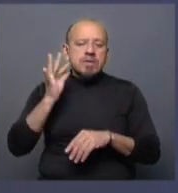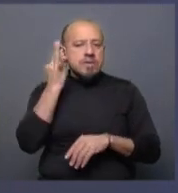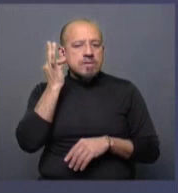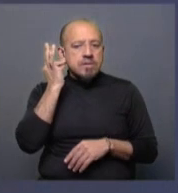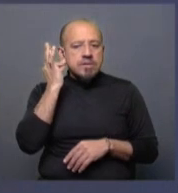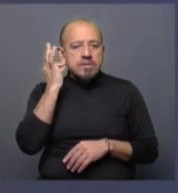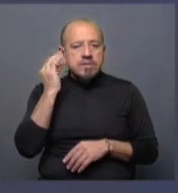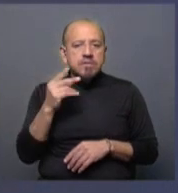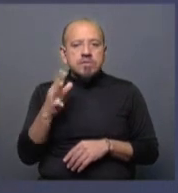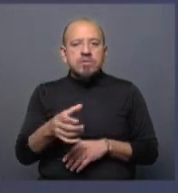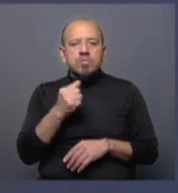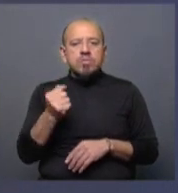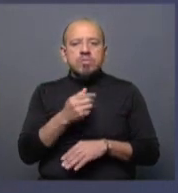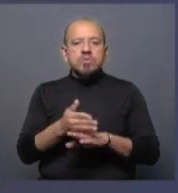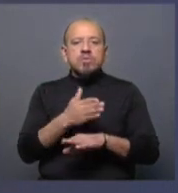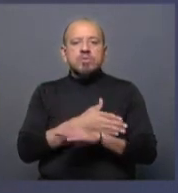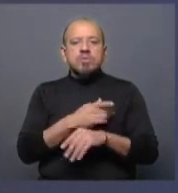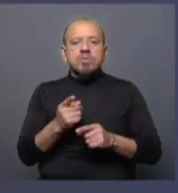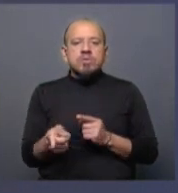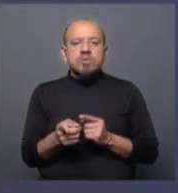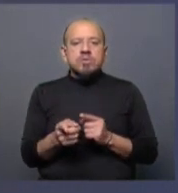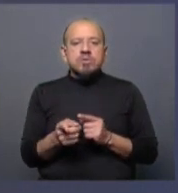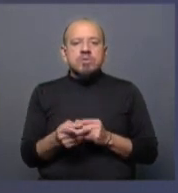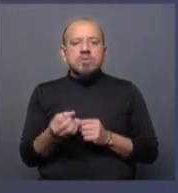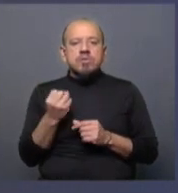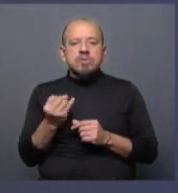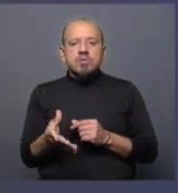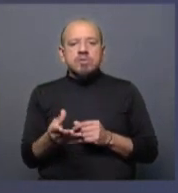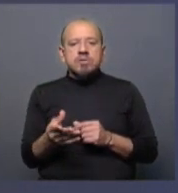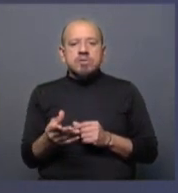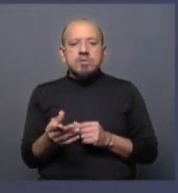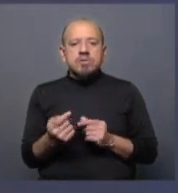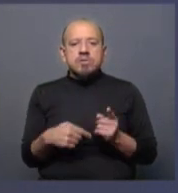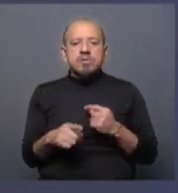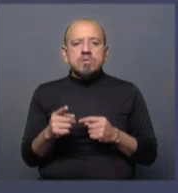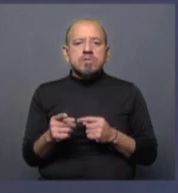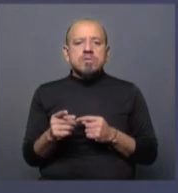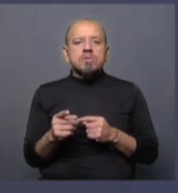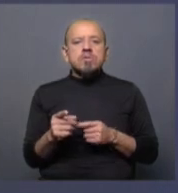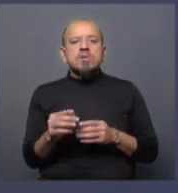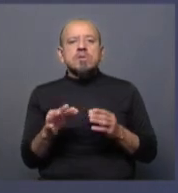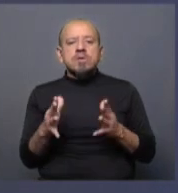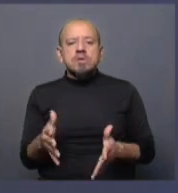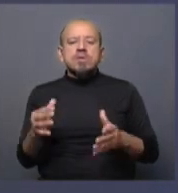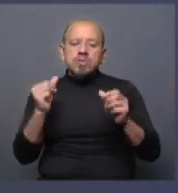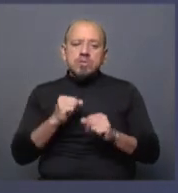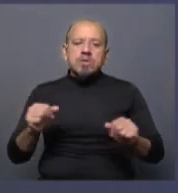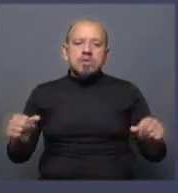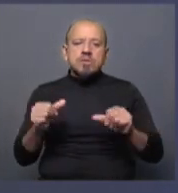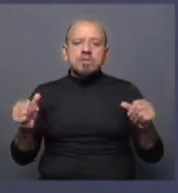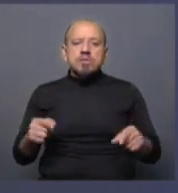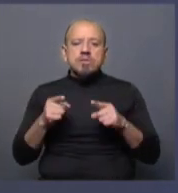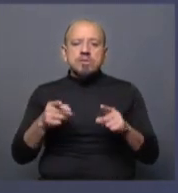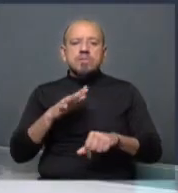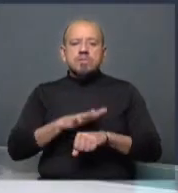es el abuso por ejemplo previo y bueno Por qué se llegó a eso qué no se tuvo en cuenta y qué se puede hacer a partir de eso